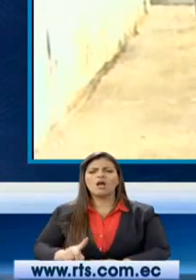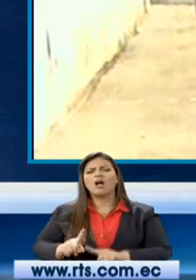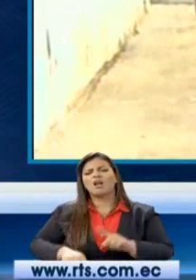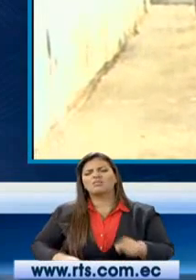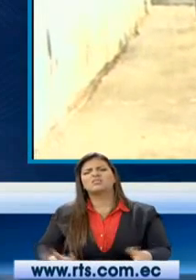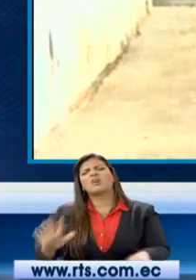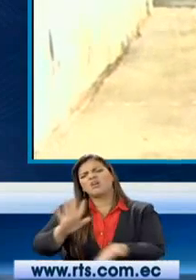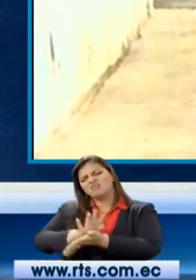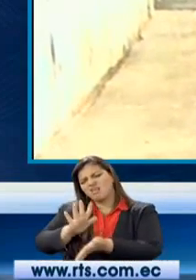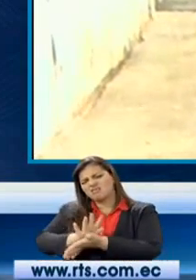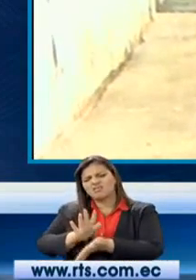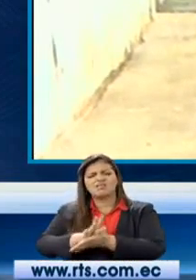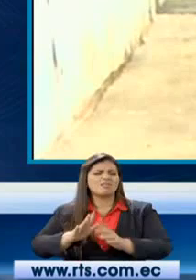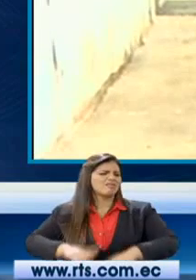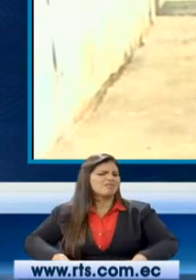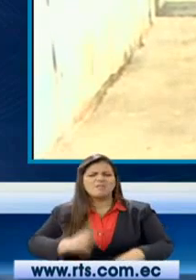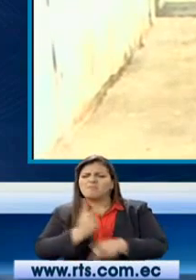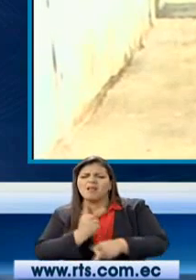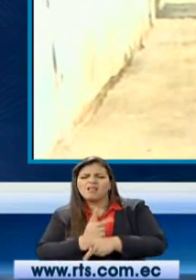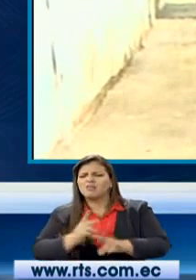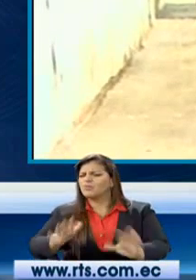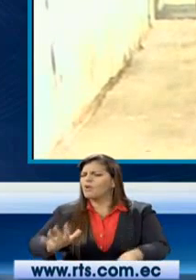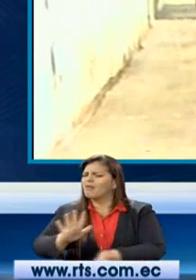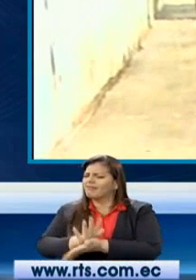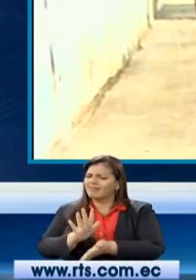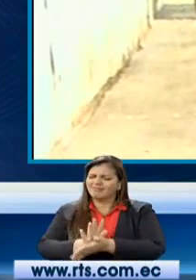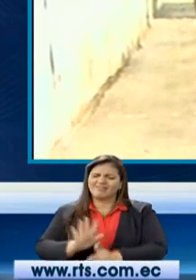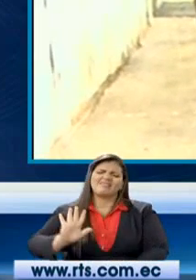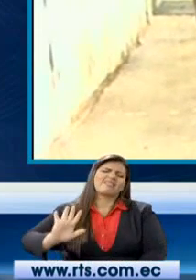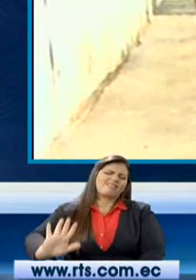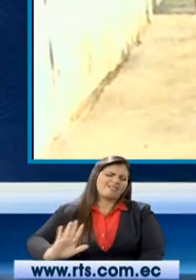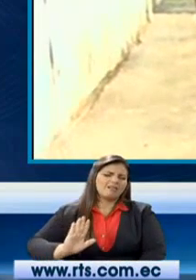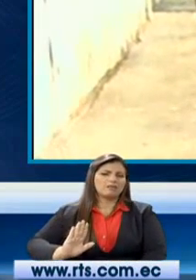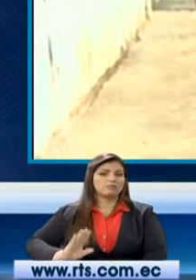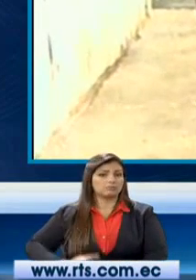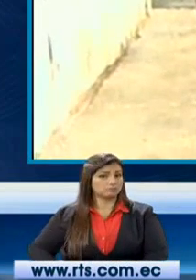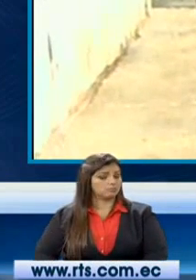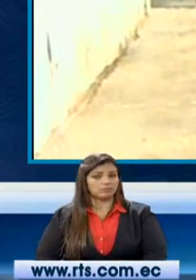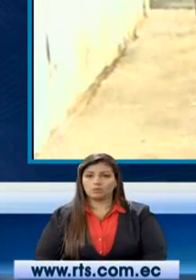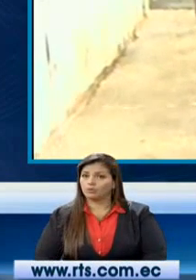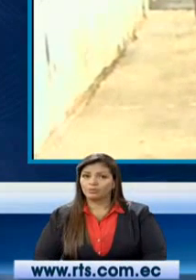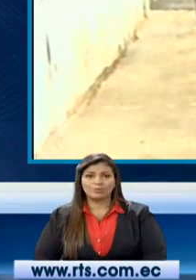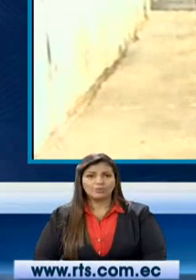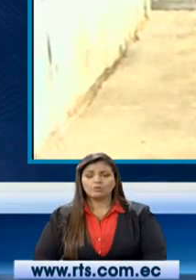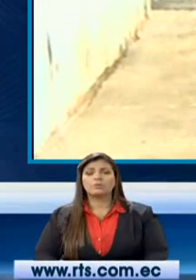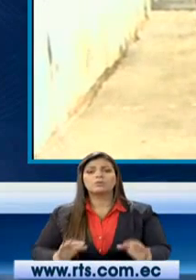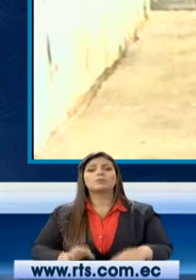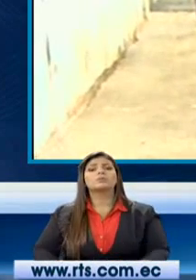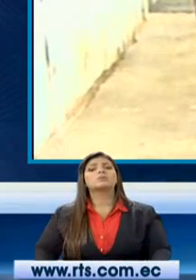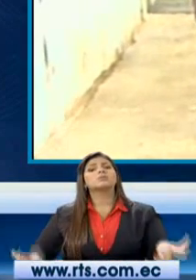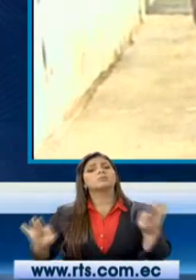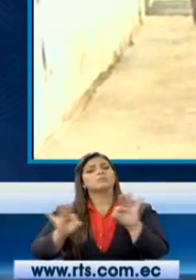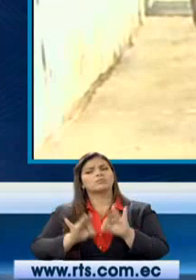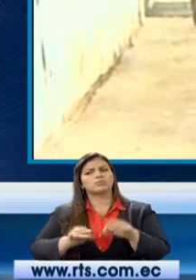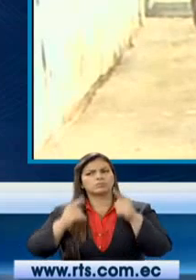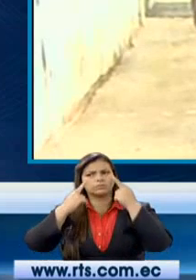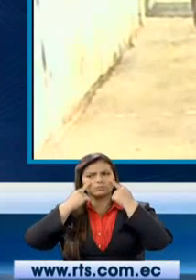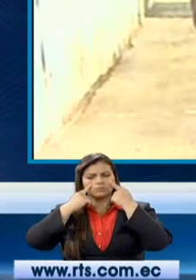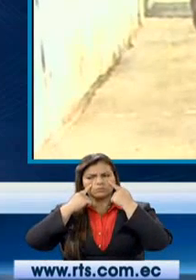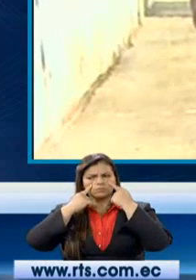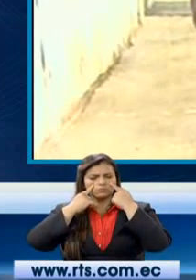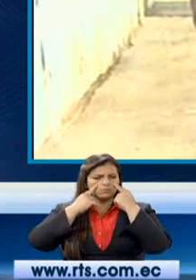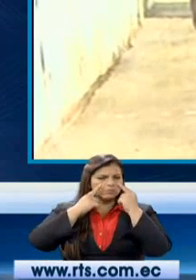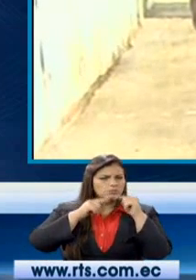Exactamente. Primero, no ser confiado, y segundo, participativo, pues, Enrique, y unirse en comunidad, pues, ¿verdad? Para poder de esa